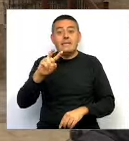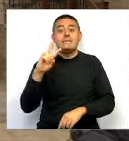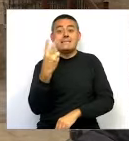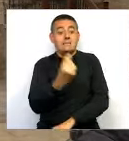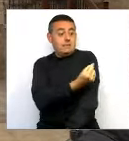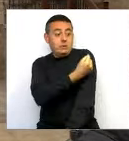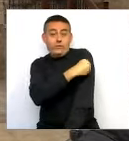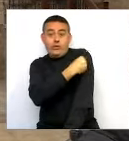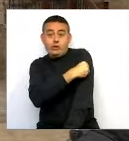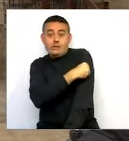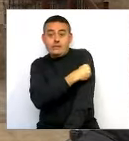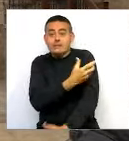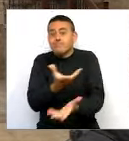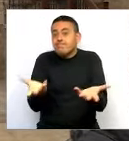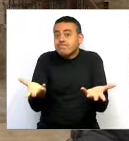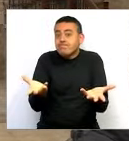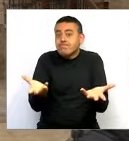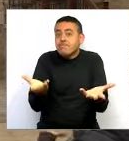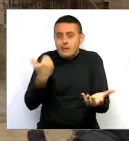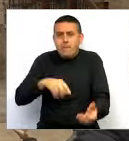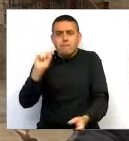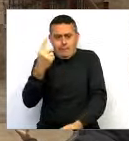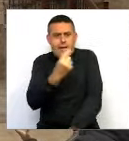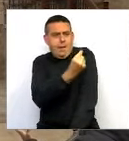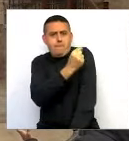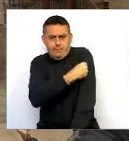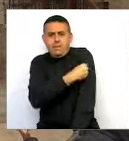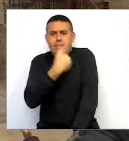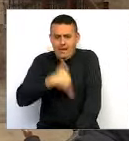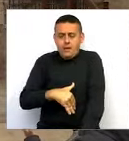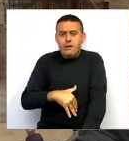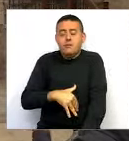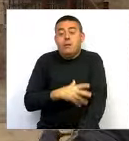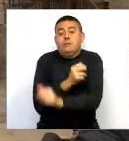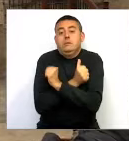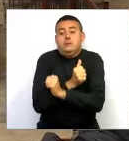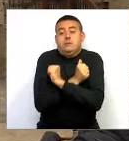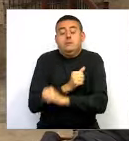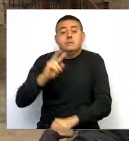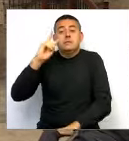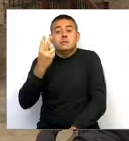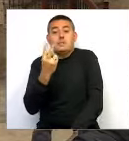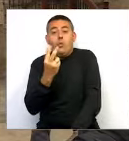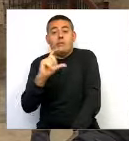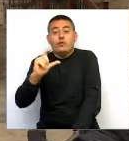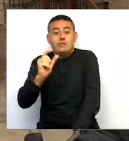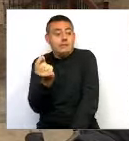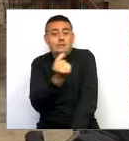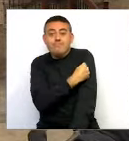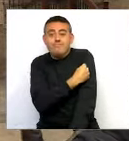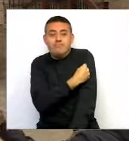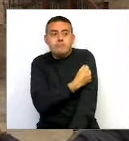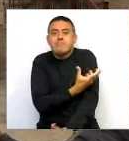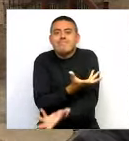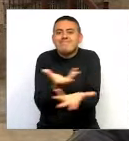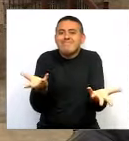a poner la segunda dosis de AstraZeneca o están valorando ya dejarlos con el